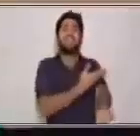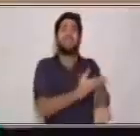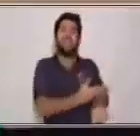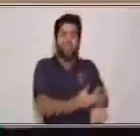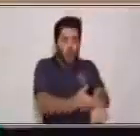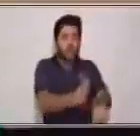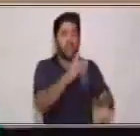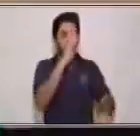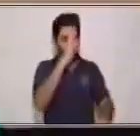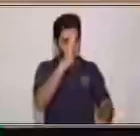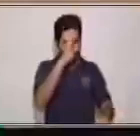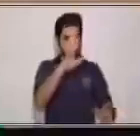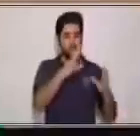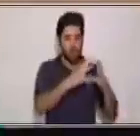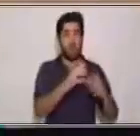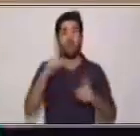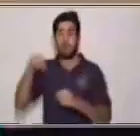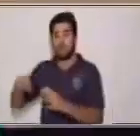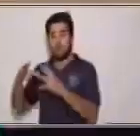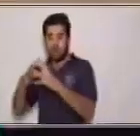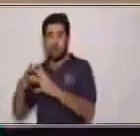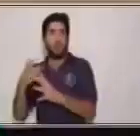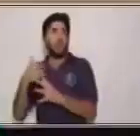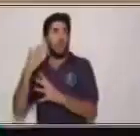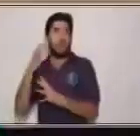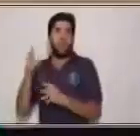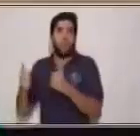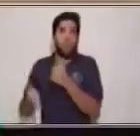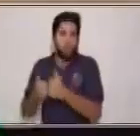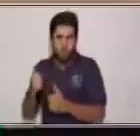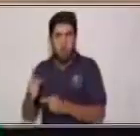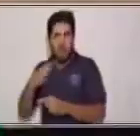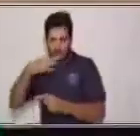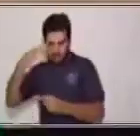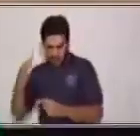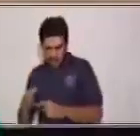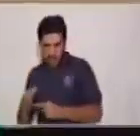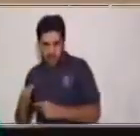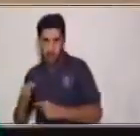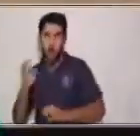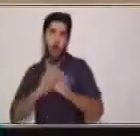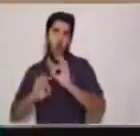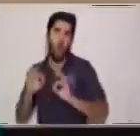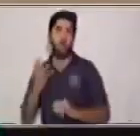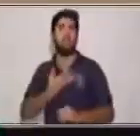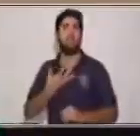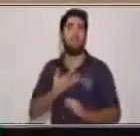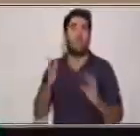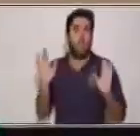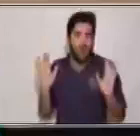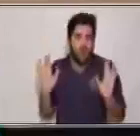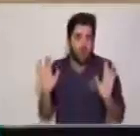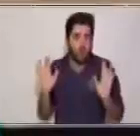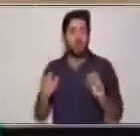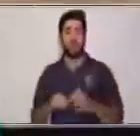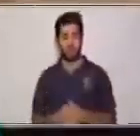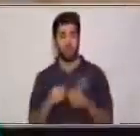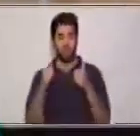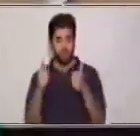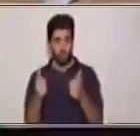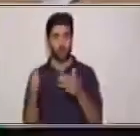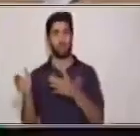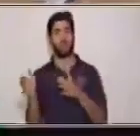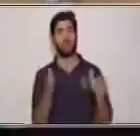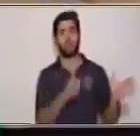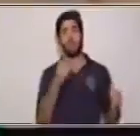fantasiosa y en la leyenda existe todavía la duda de que sí pueda o no ser verdad. Muy bien,